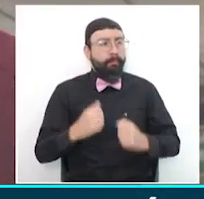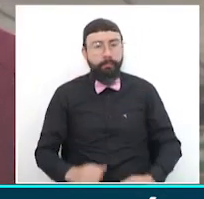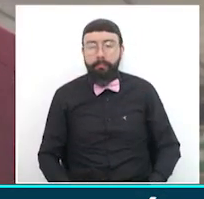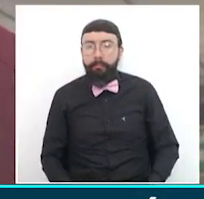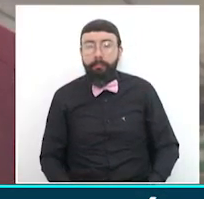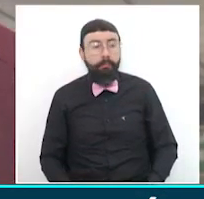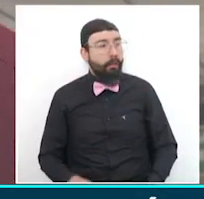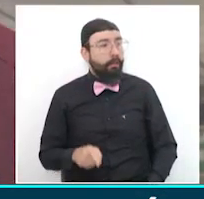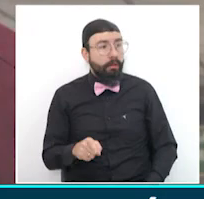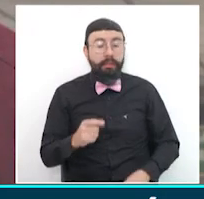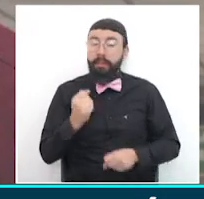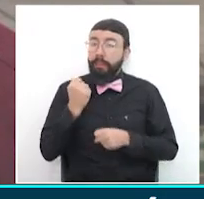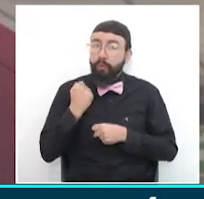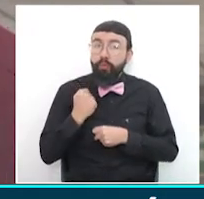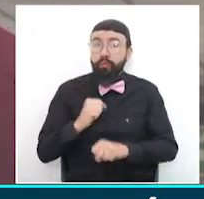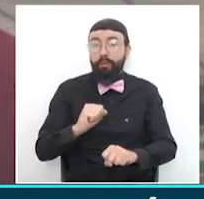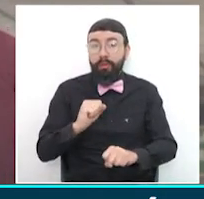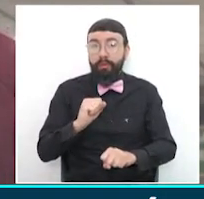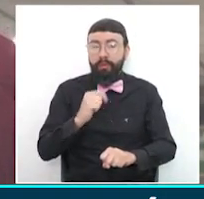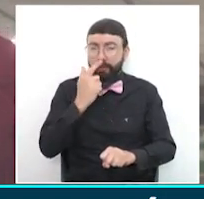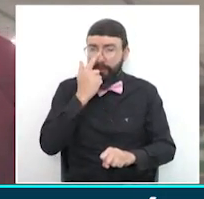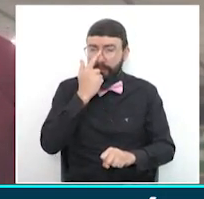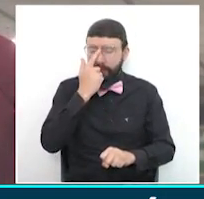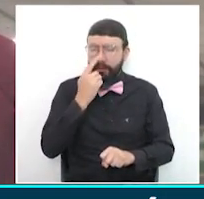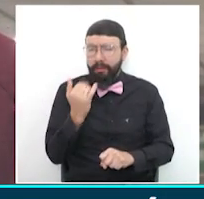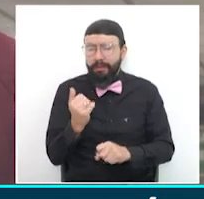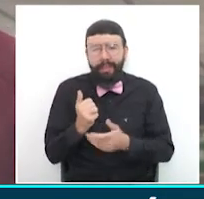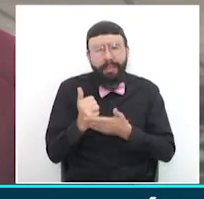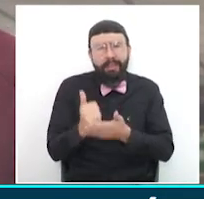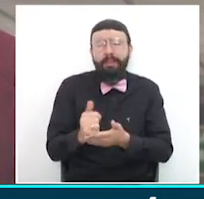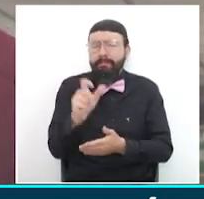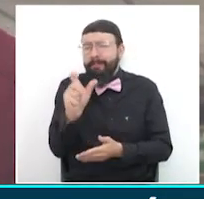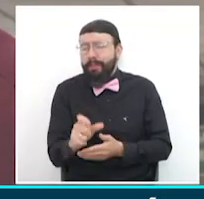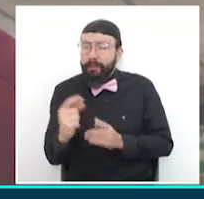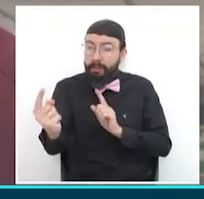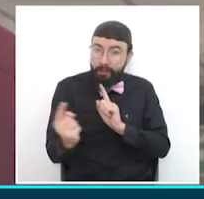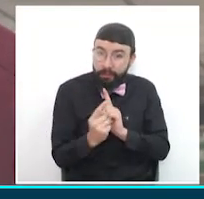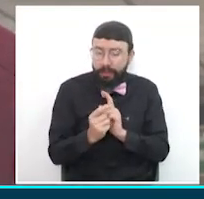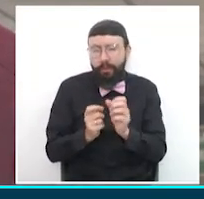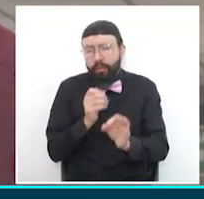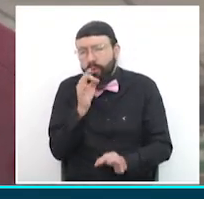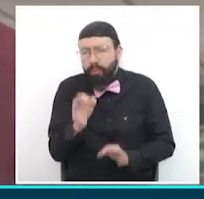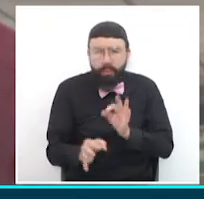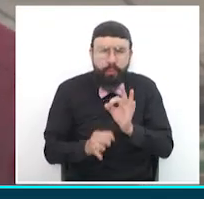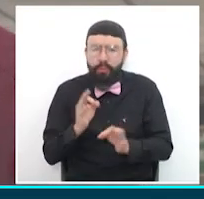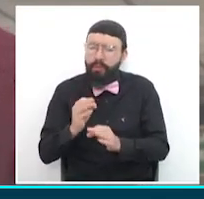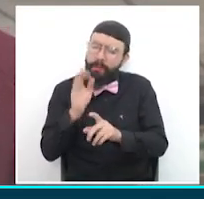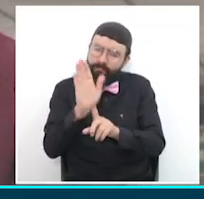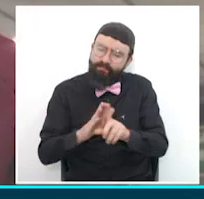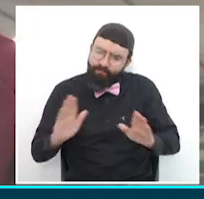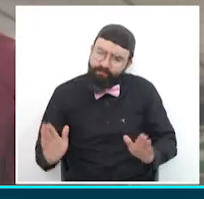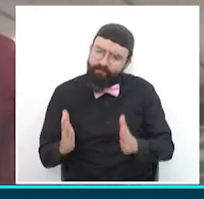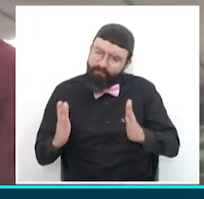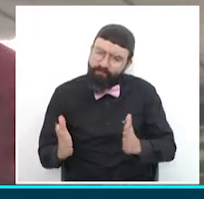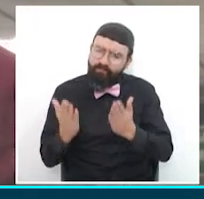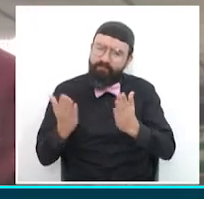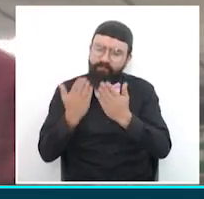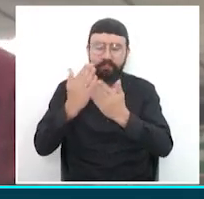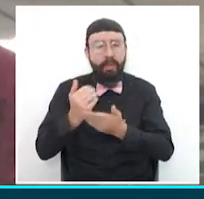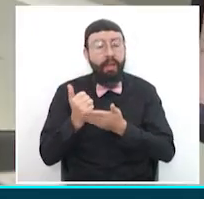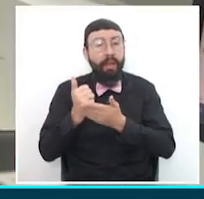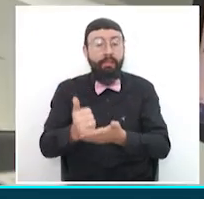posible por hacerle lo mejor a los pacientes. Y cuidándonos de la mejor manera, pues porque realmente estamos